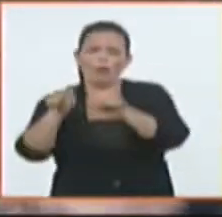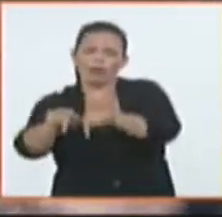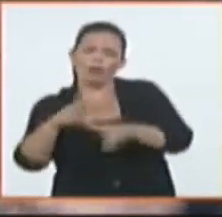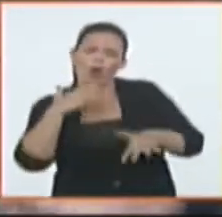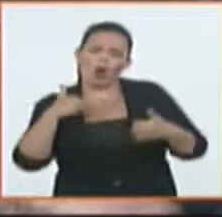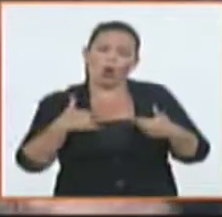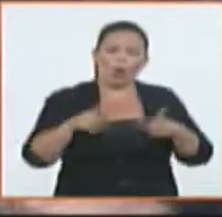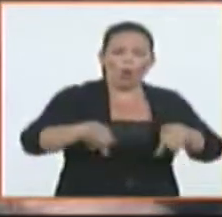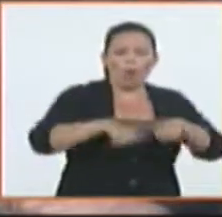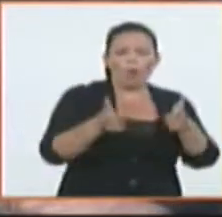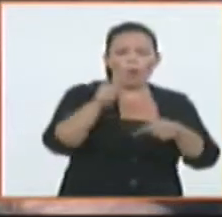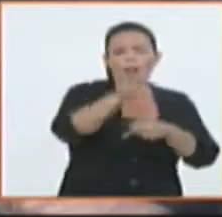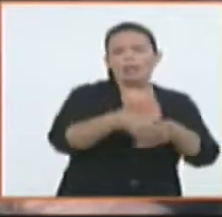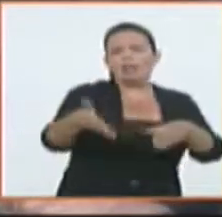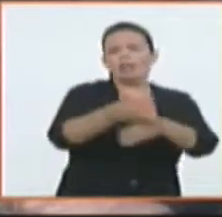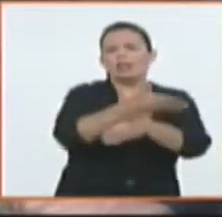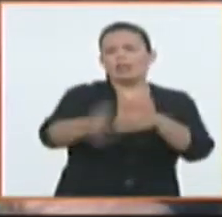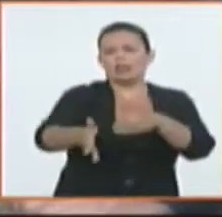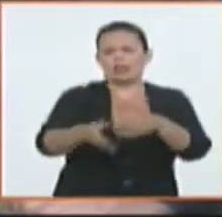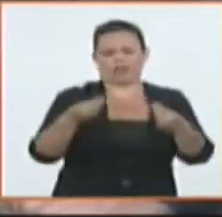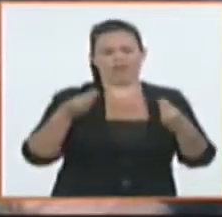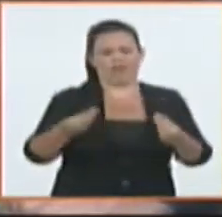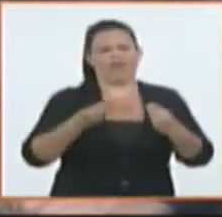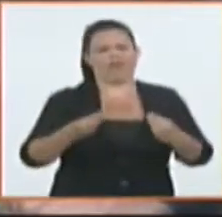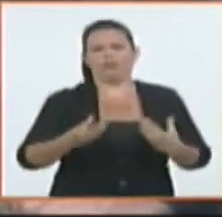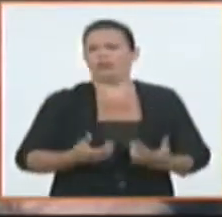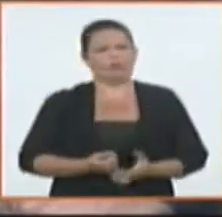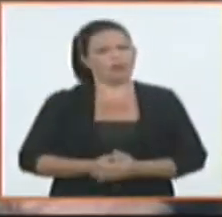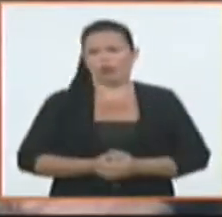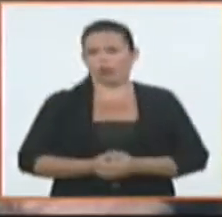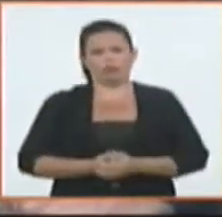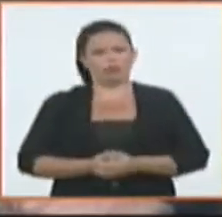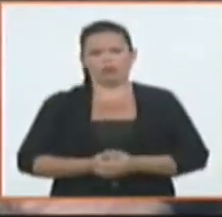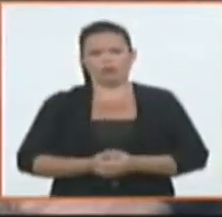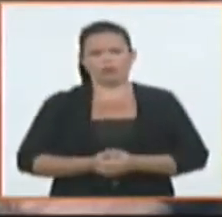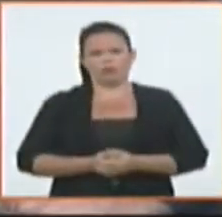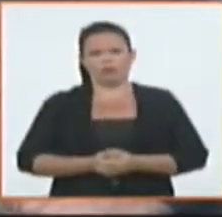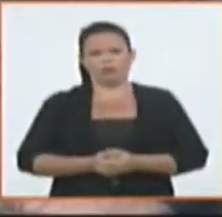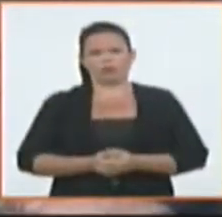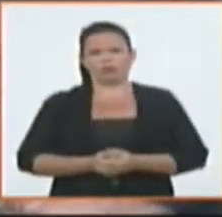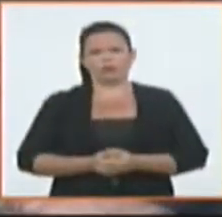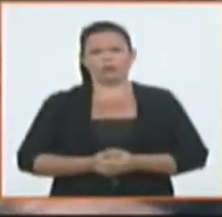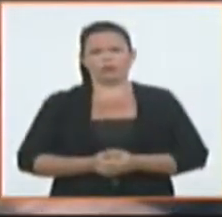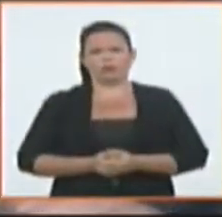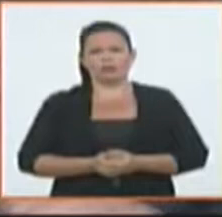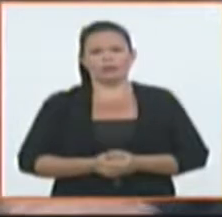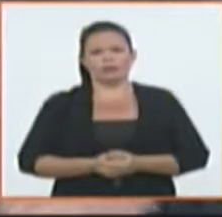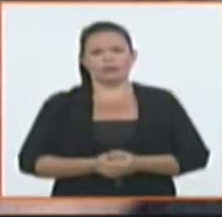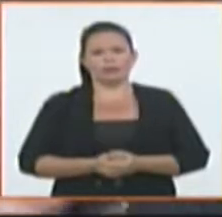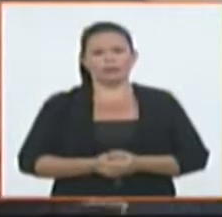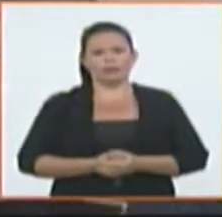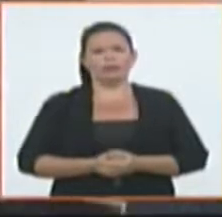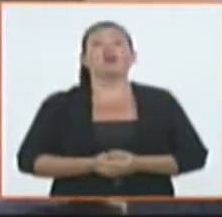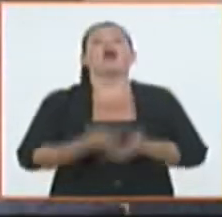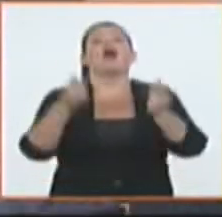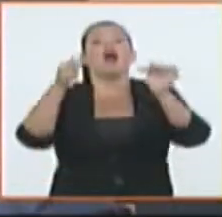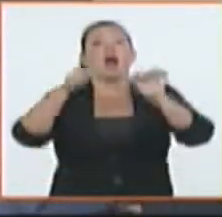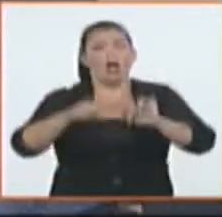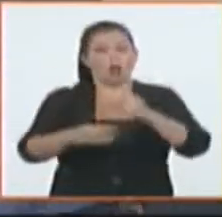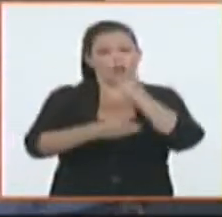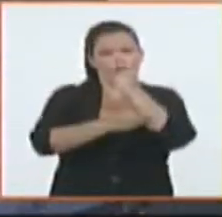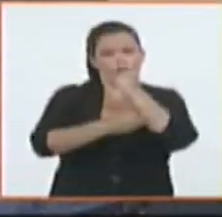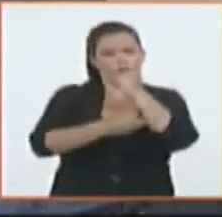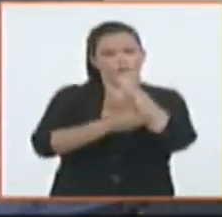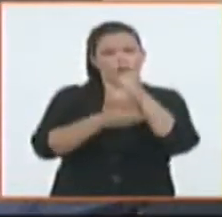Y eso nos ha pasado. Eso nos ha pasado. Hay que potenciar el trabajo social